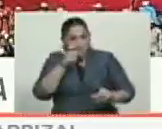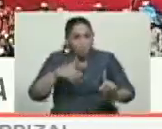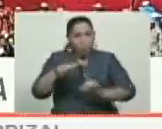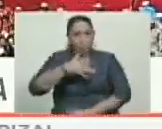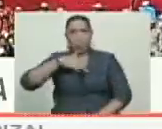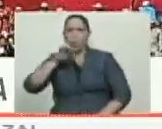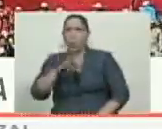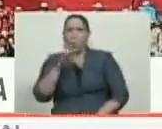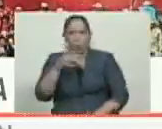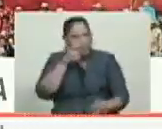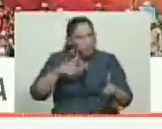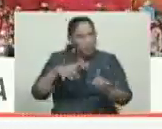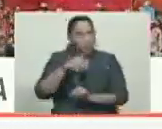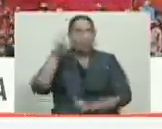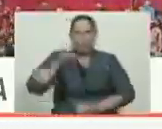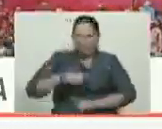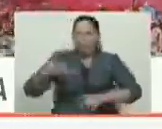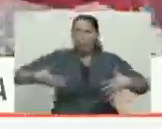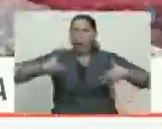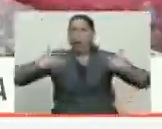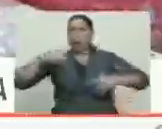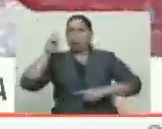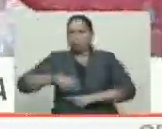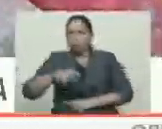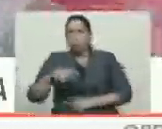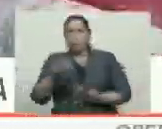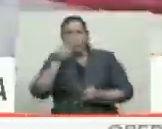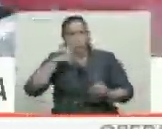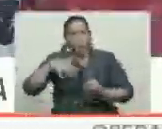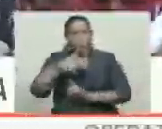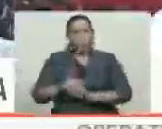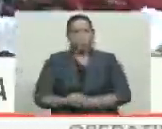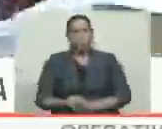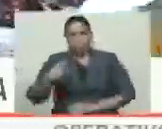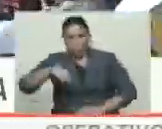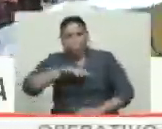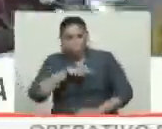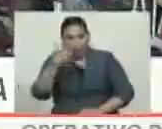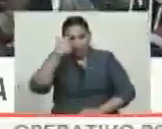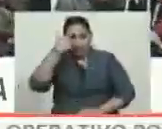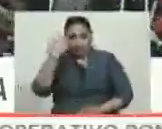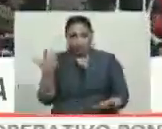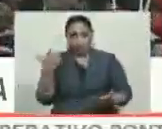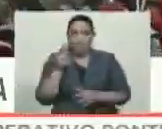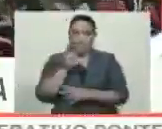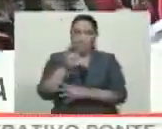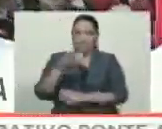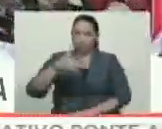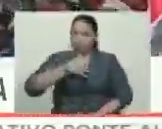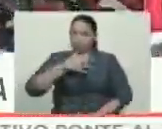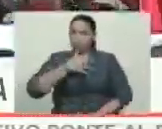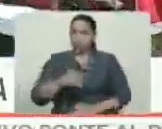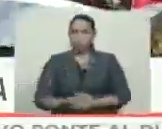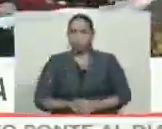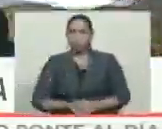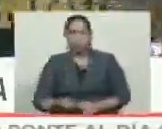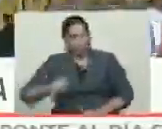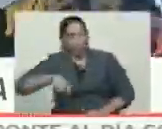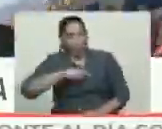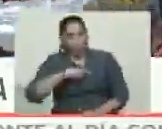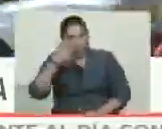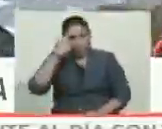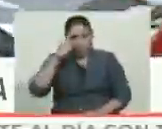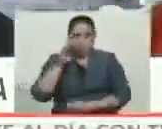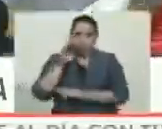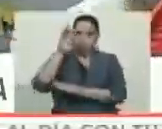dolores de un pueblo, pero en las alegrías de un pueblo también. Nosotros creemos en la patria, nosotros creemos en un futuro de